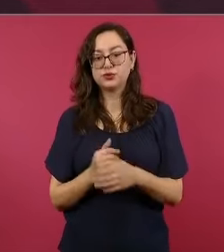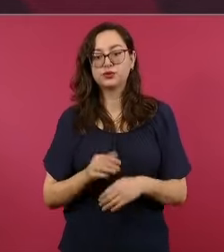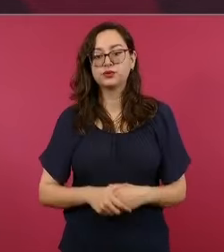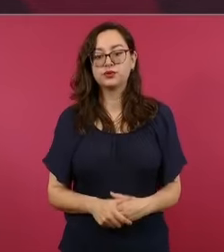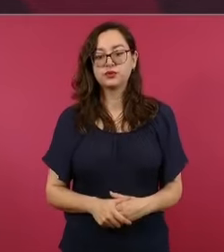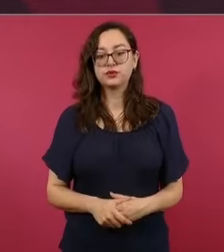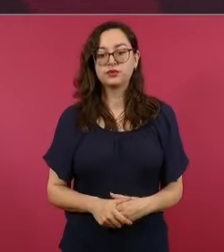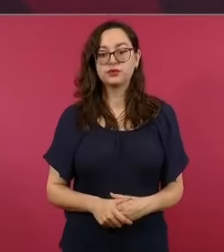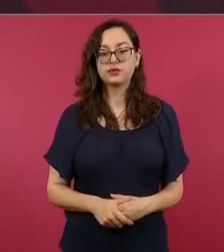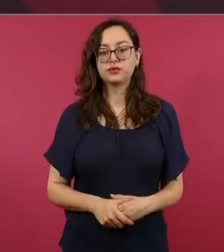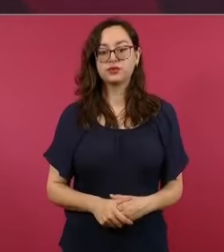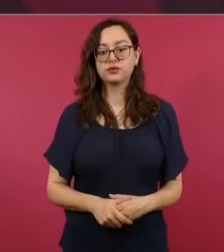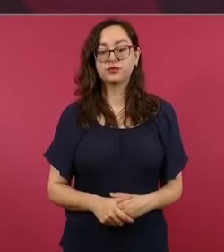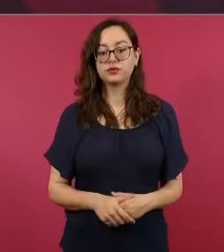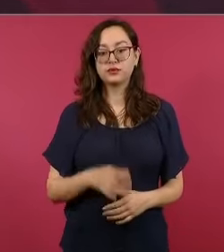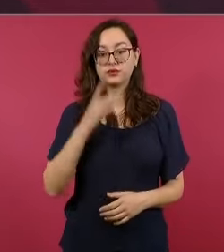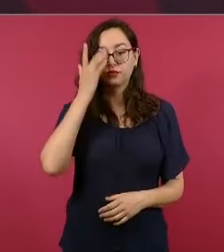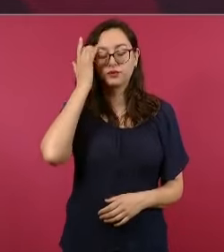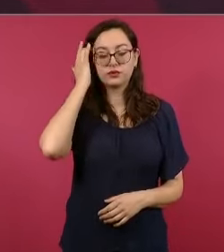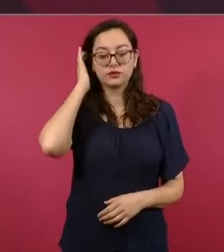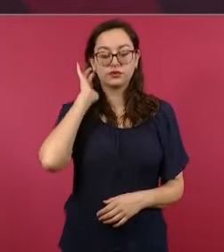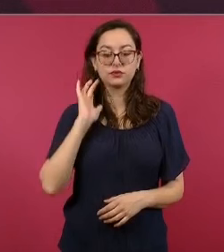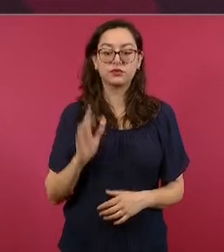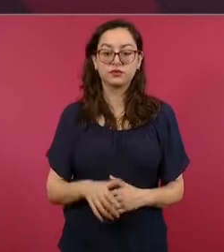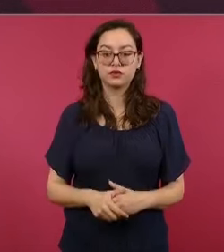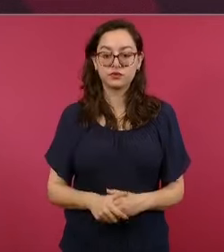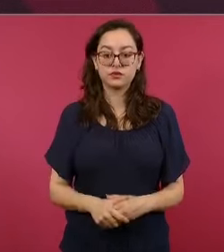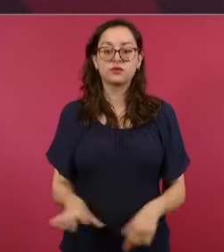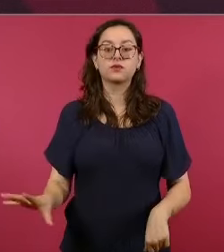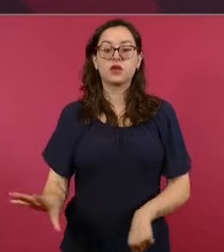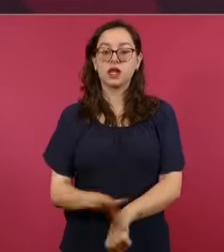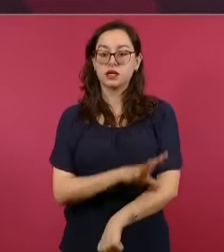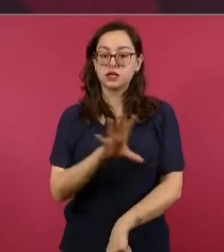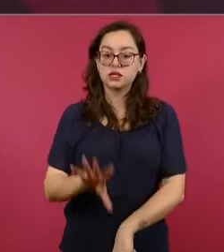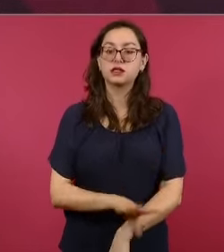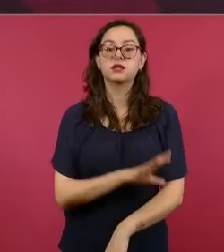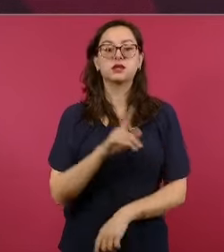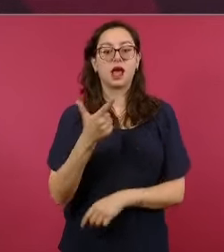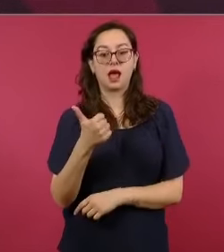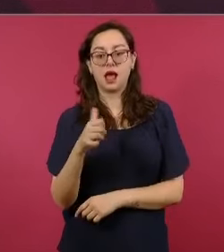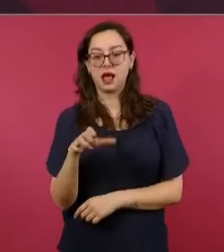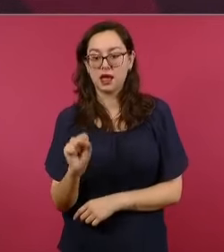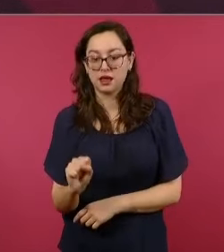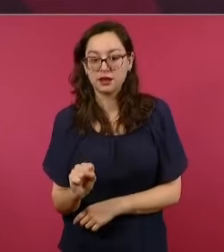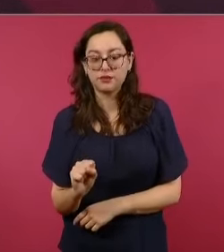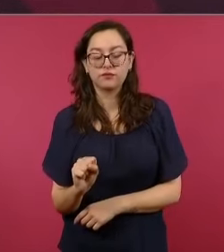manejo de energías de gas e